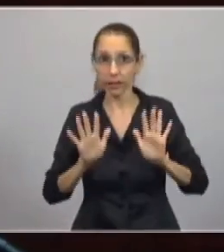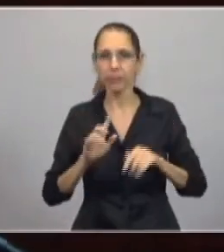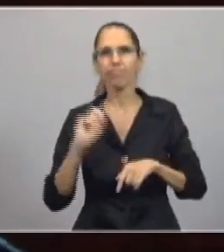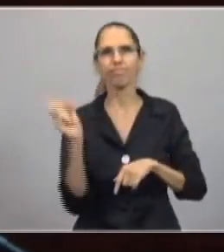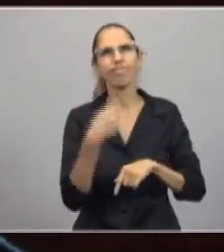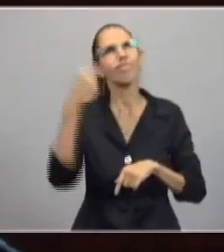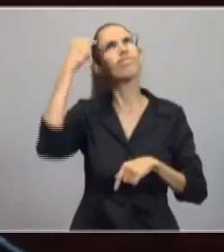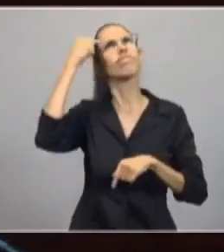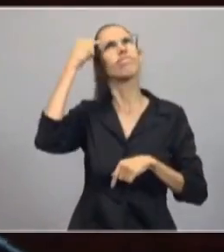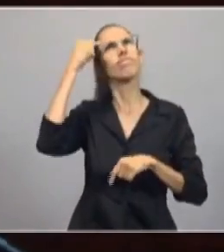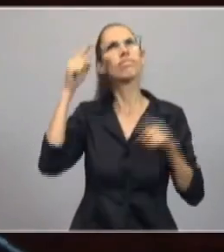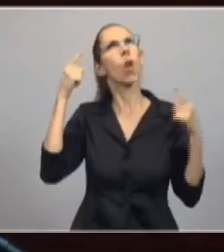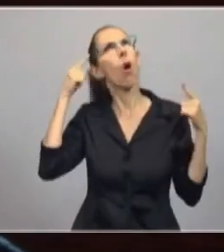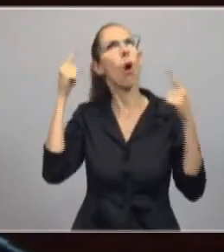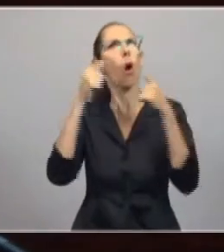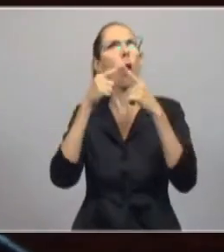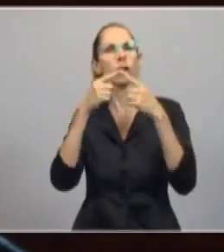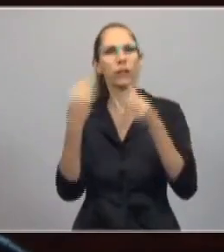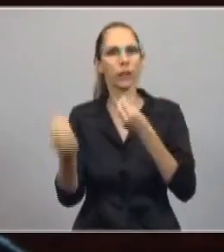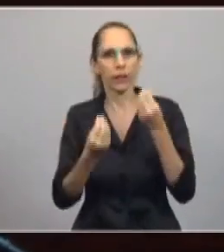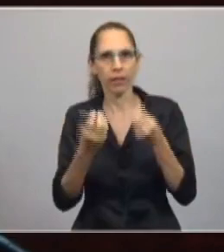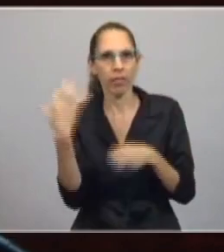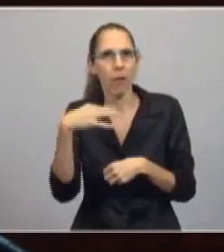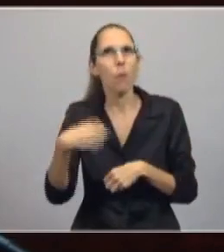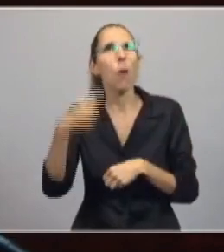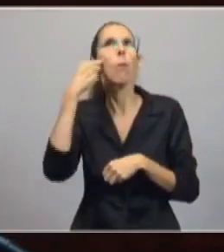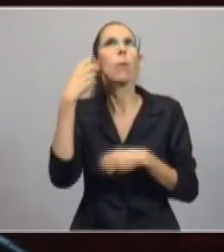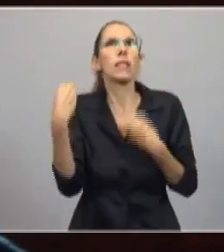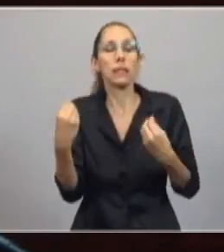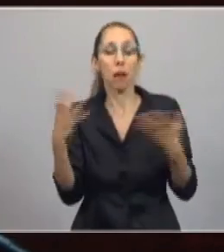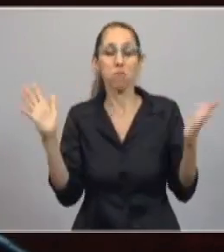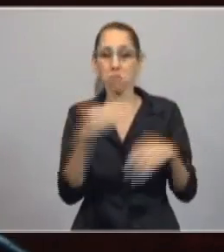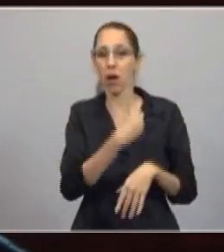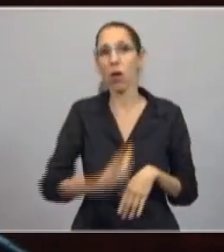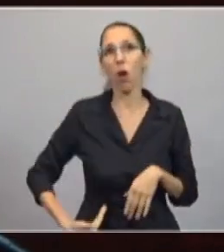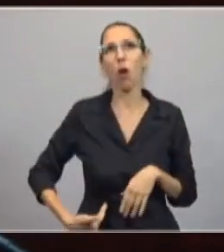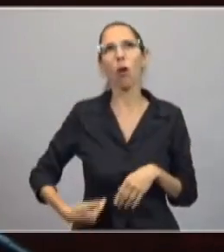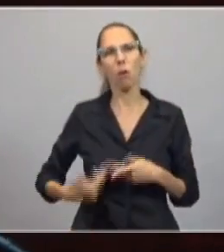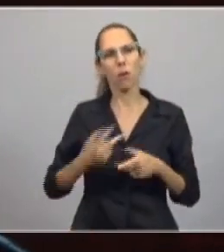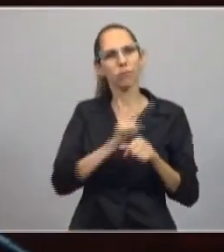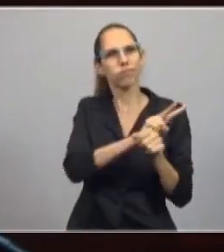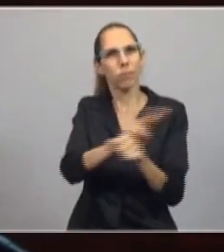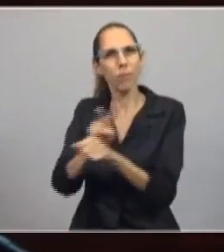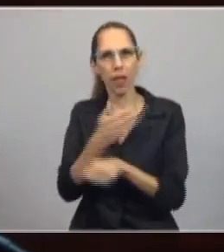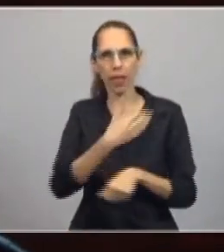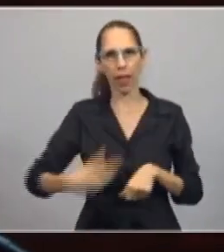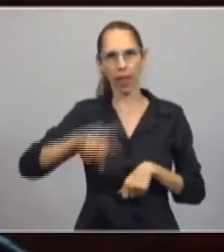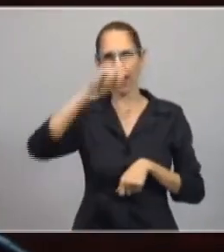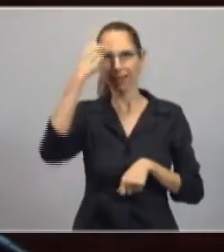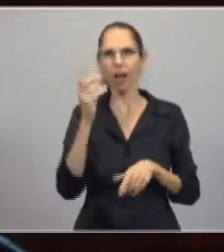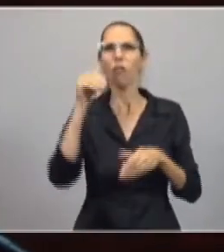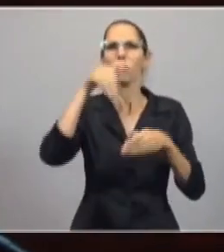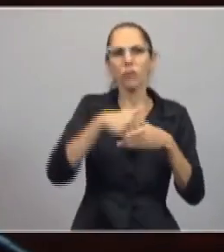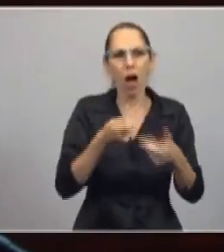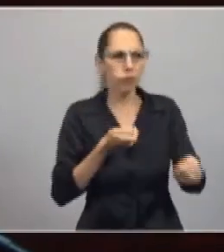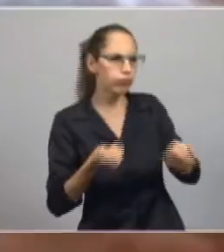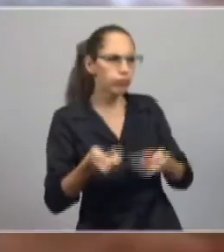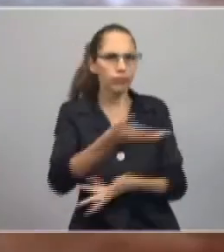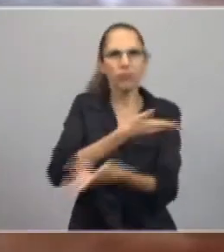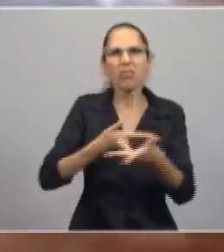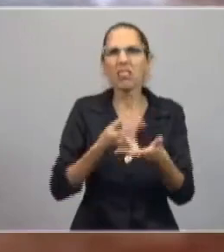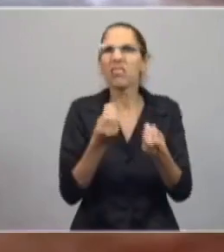nuestra tarea es: ¿qué significa llevar adelante un gobierno que proteja, un Estado que esté presente en este